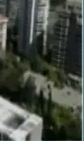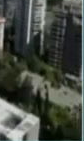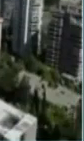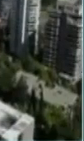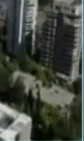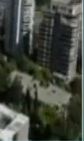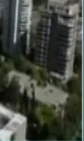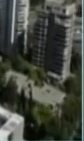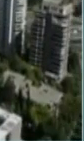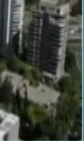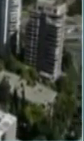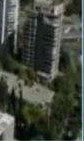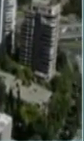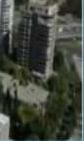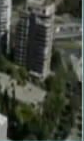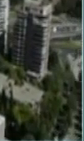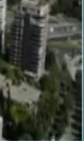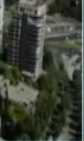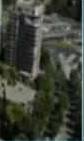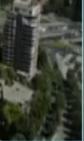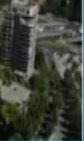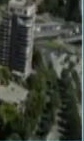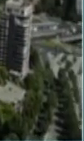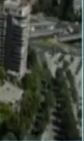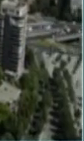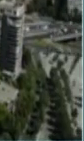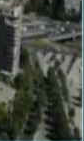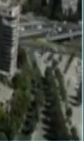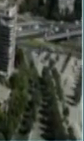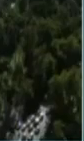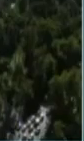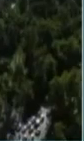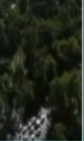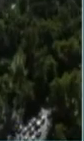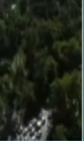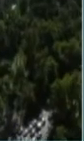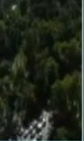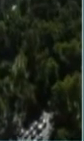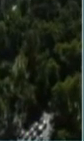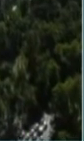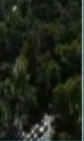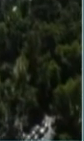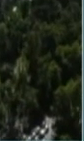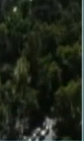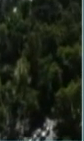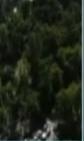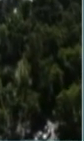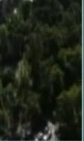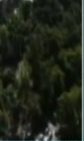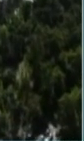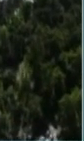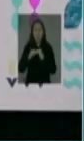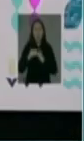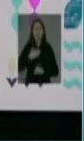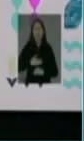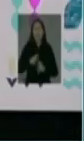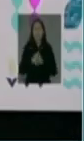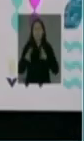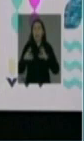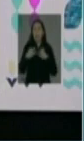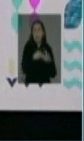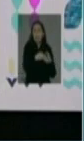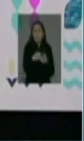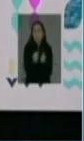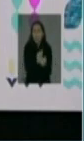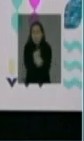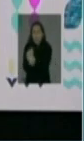la tenemos, no hay adelanto absolutamente nada, ni siquiera por parte, porque se iba a trabajar entre la ONP, AFP y demás.